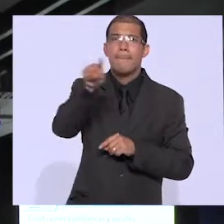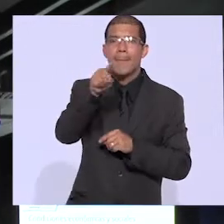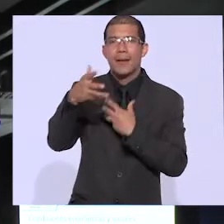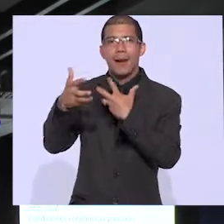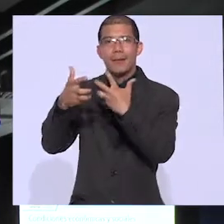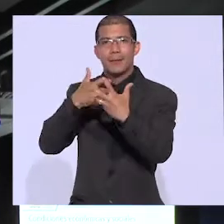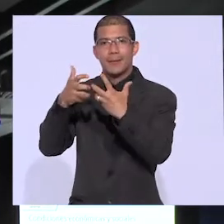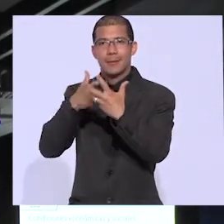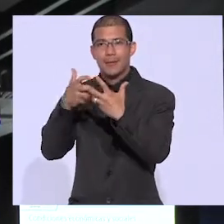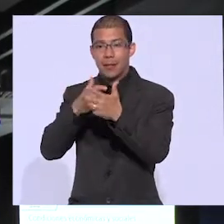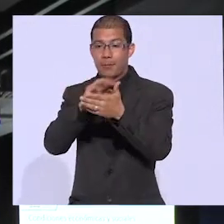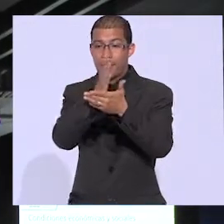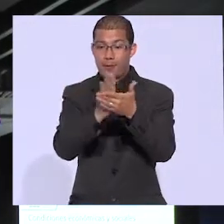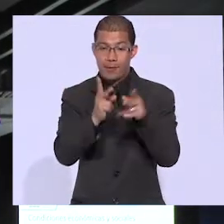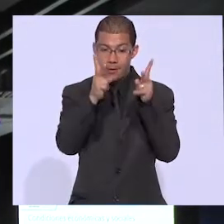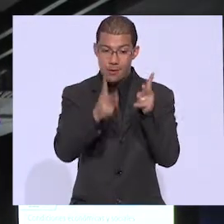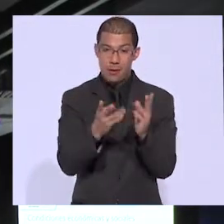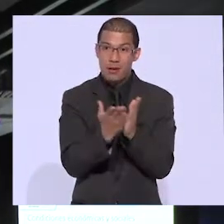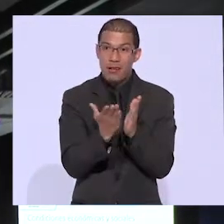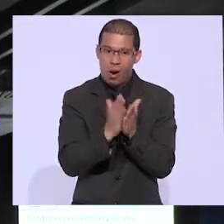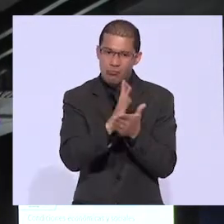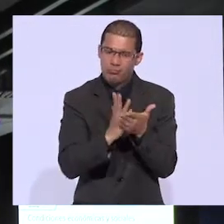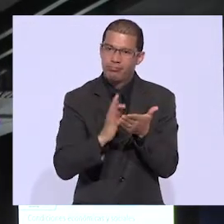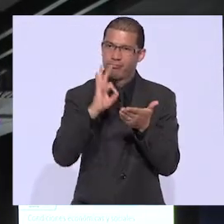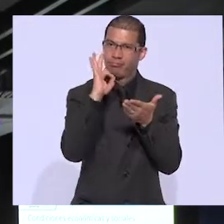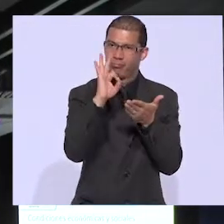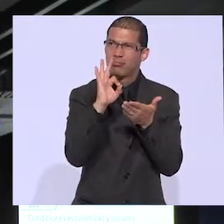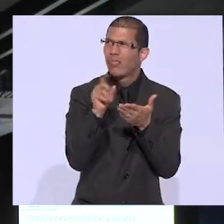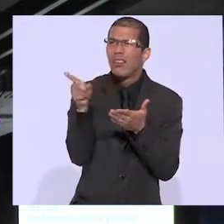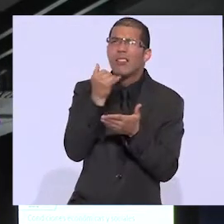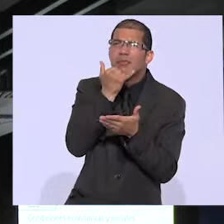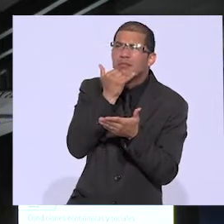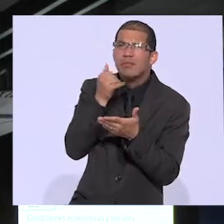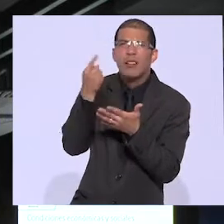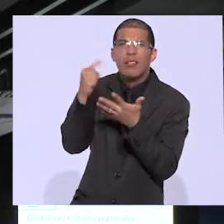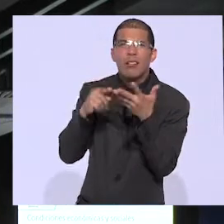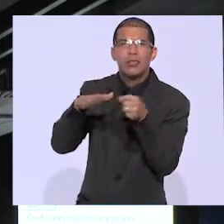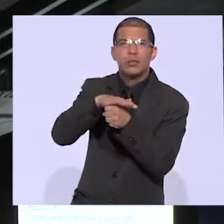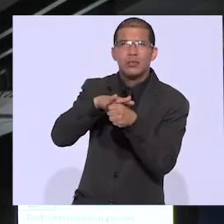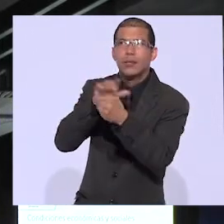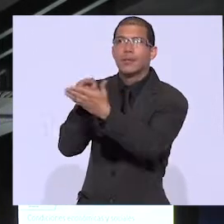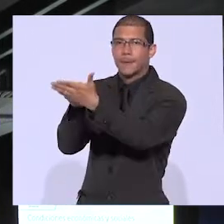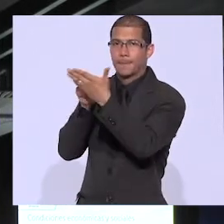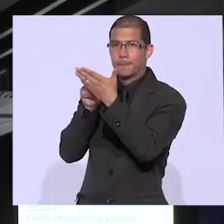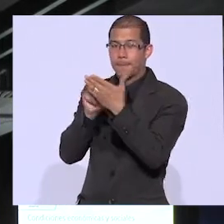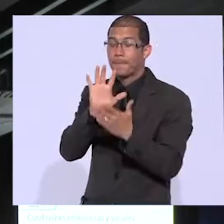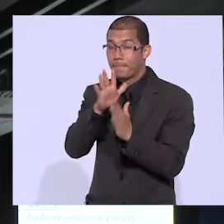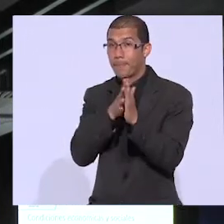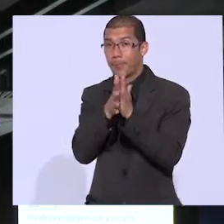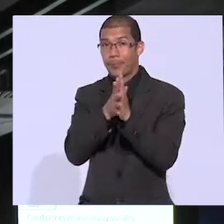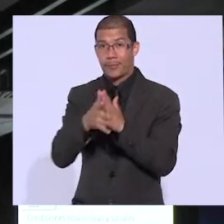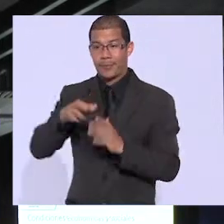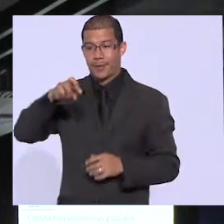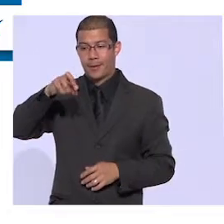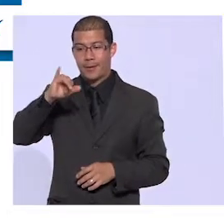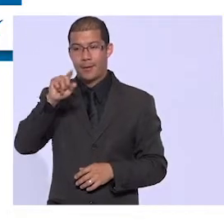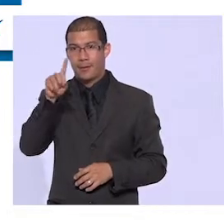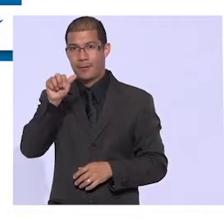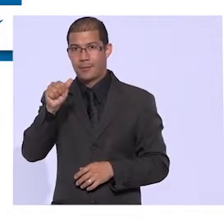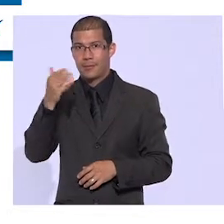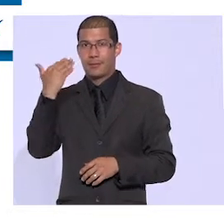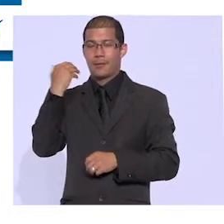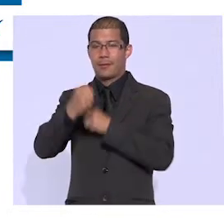sistemas cuyos alumnos obtienen altos rendimientos. ¿Qué dice PISA 2015? Pues ahonda un poquito